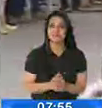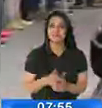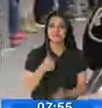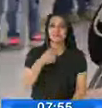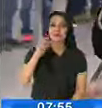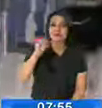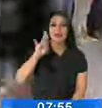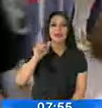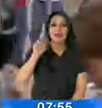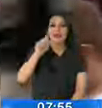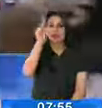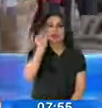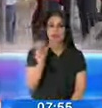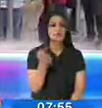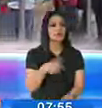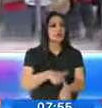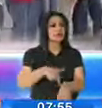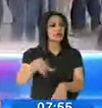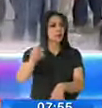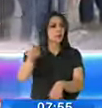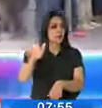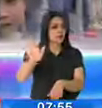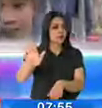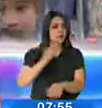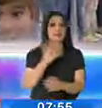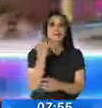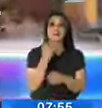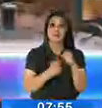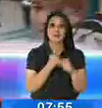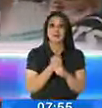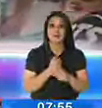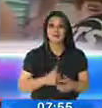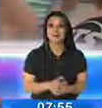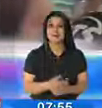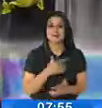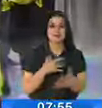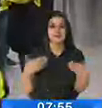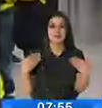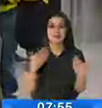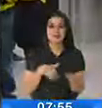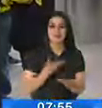De Milano. ¿Cuánto tiempo viviendo por allá? 15 años. Muy contenta.